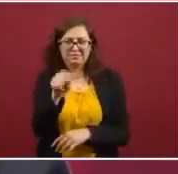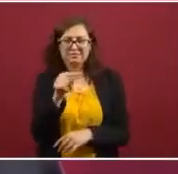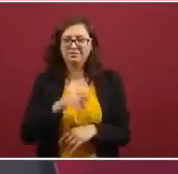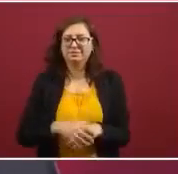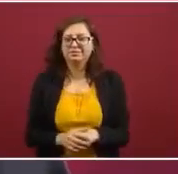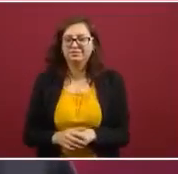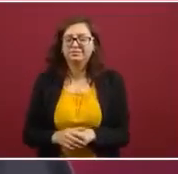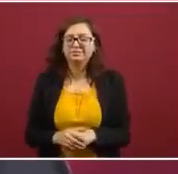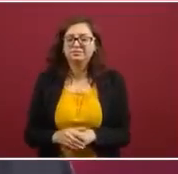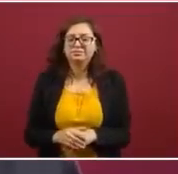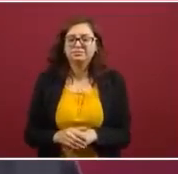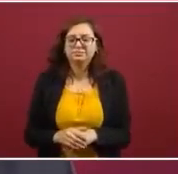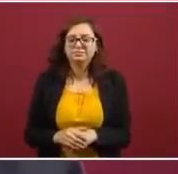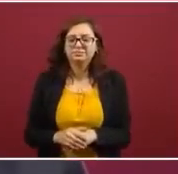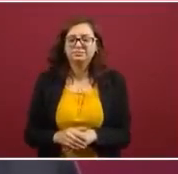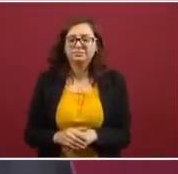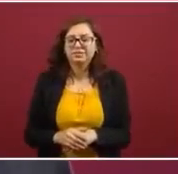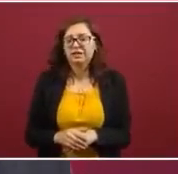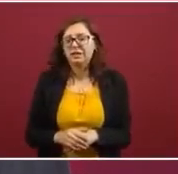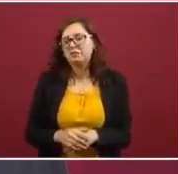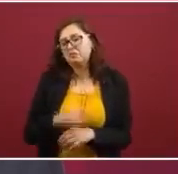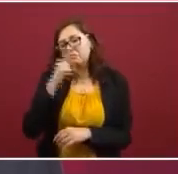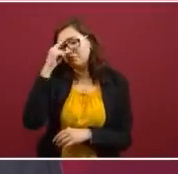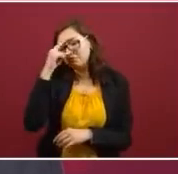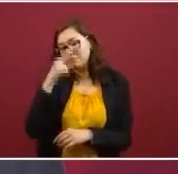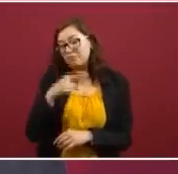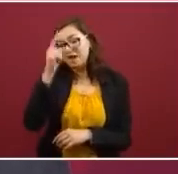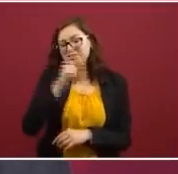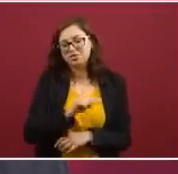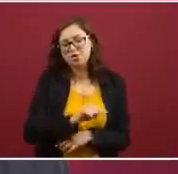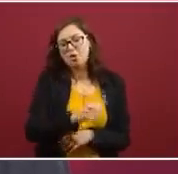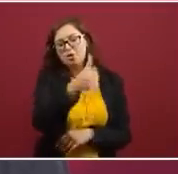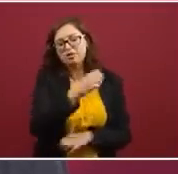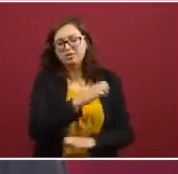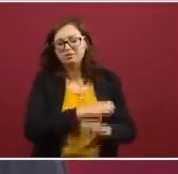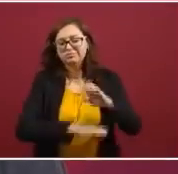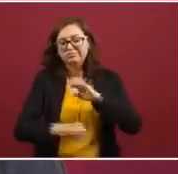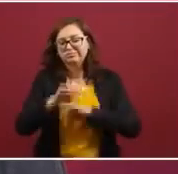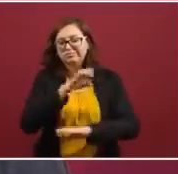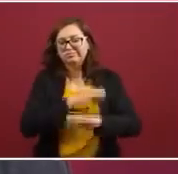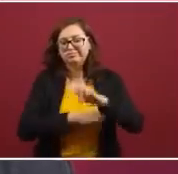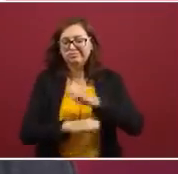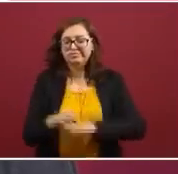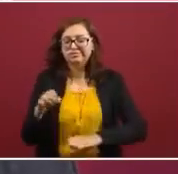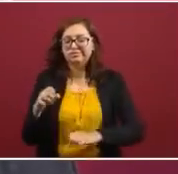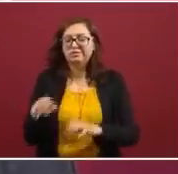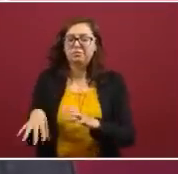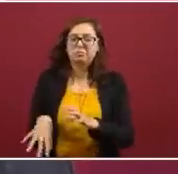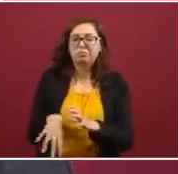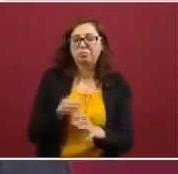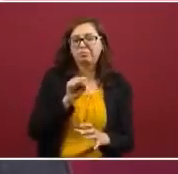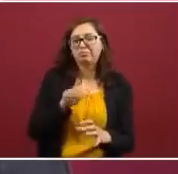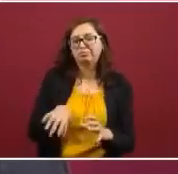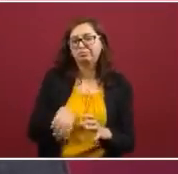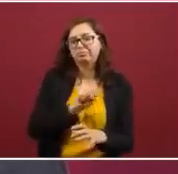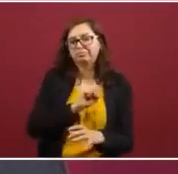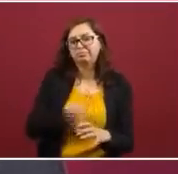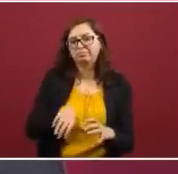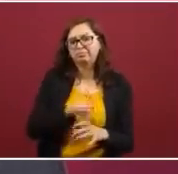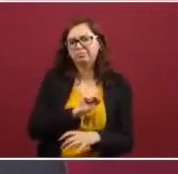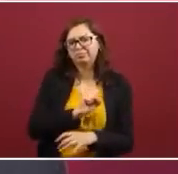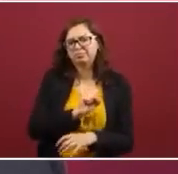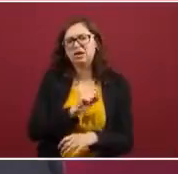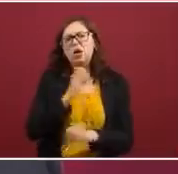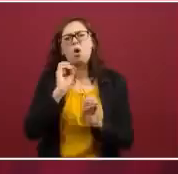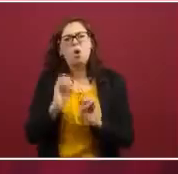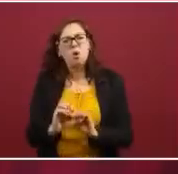donde es incierta la existencia de petróleo,